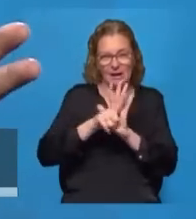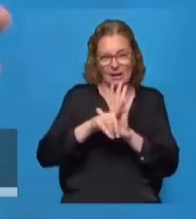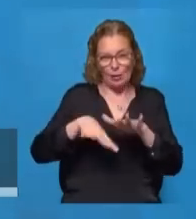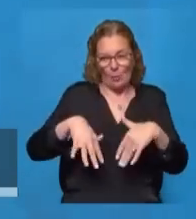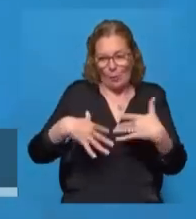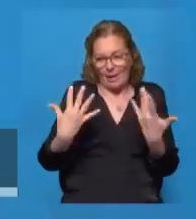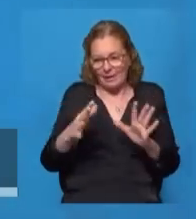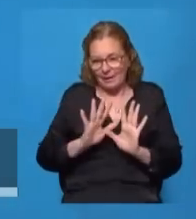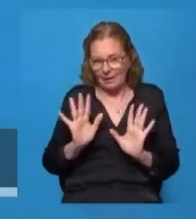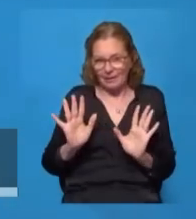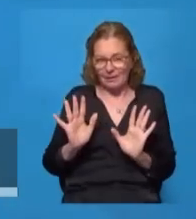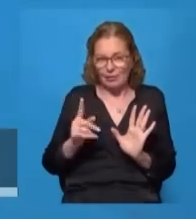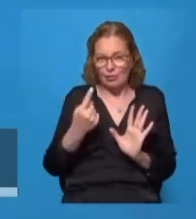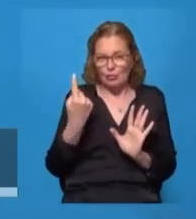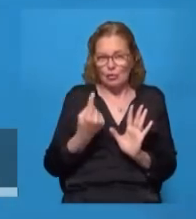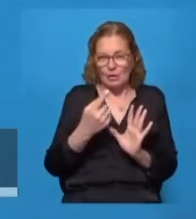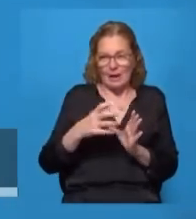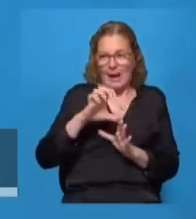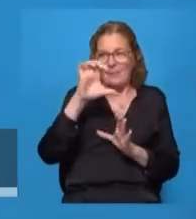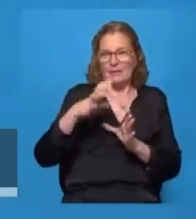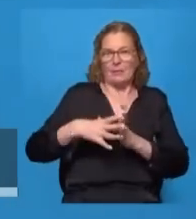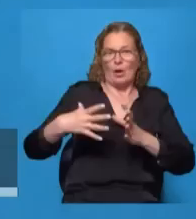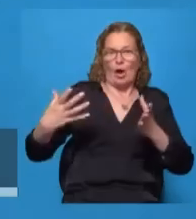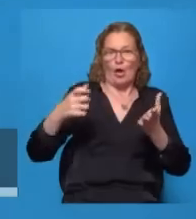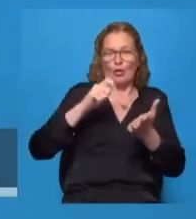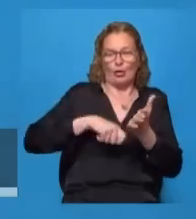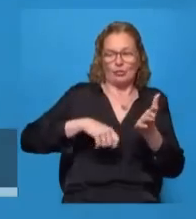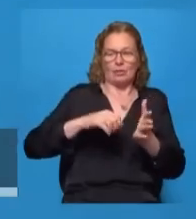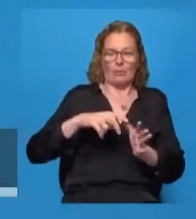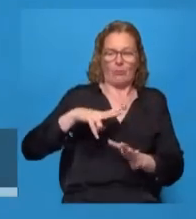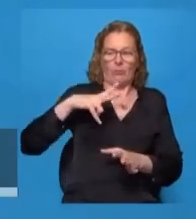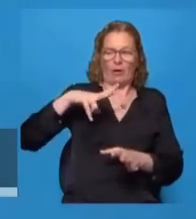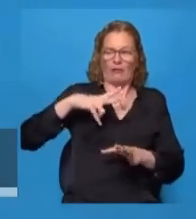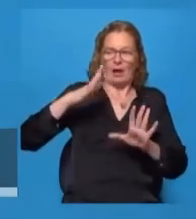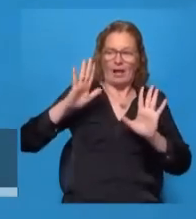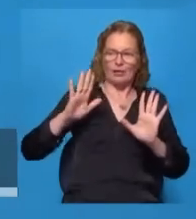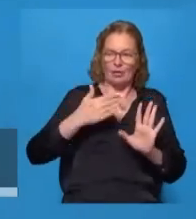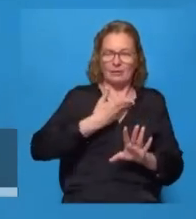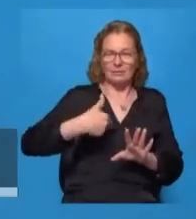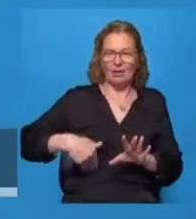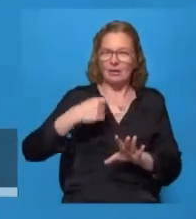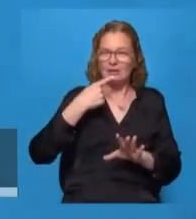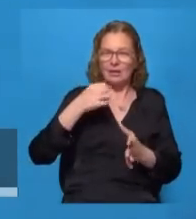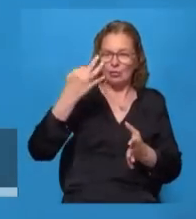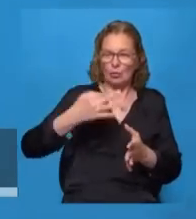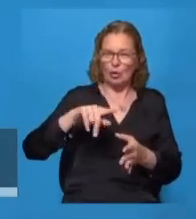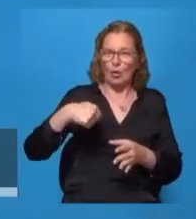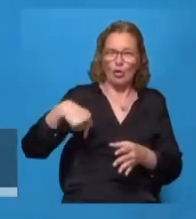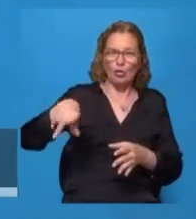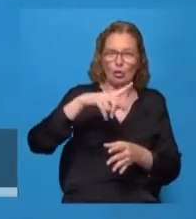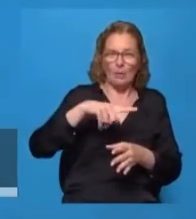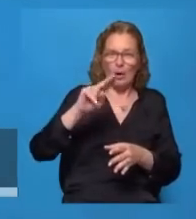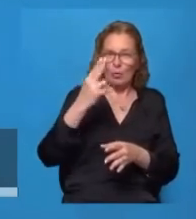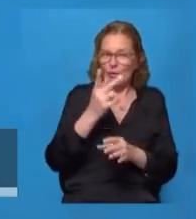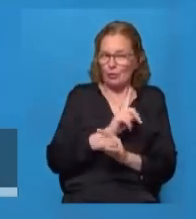cualquiera solo estas megaempresas tienen unos contratos de privilegio con el estado que les aseguran cosas que los demás uruguayos no